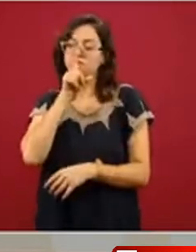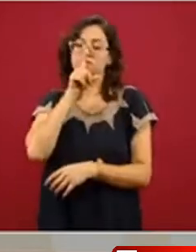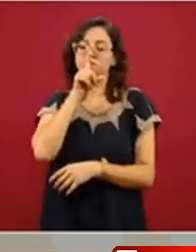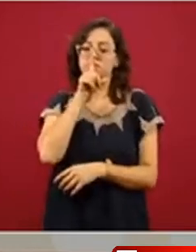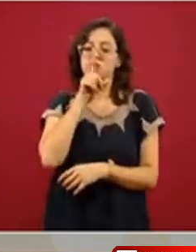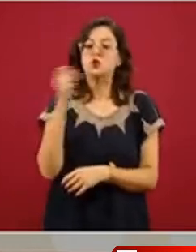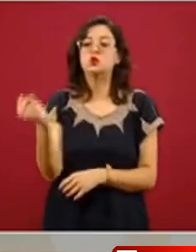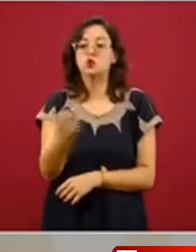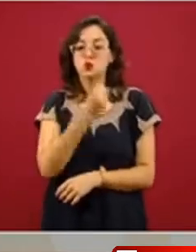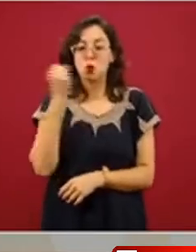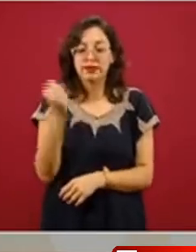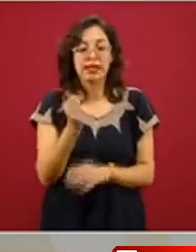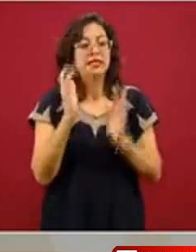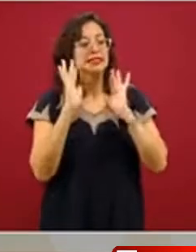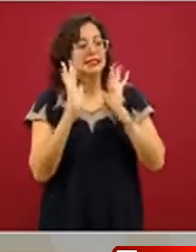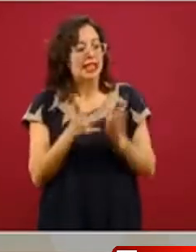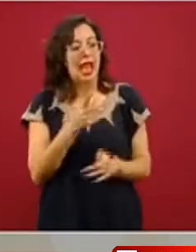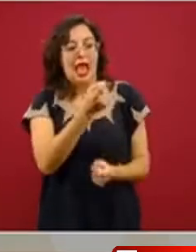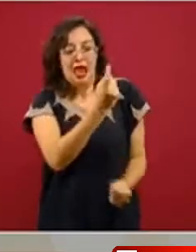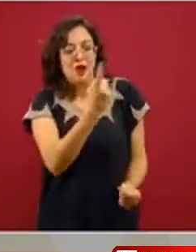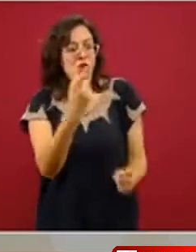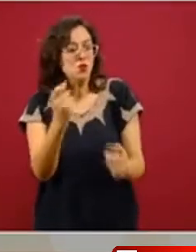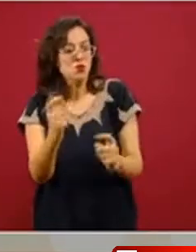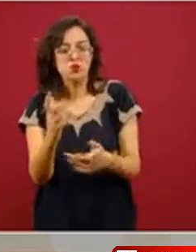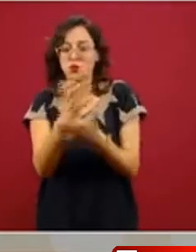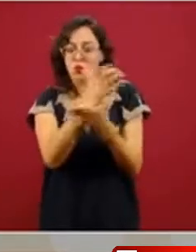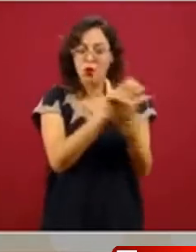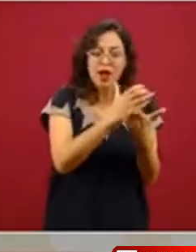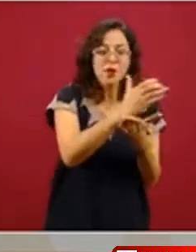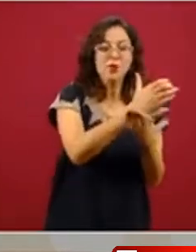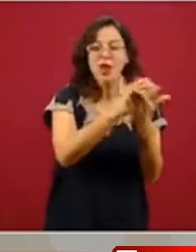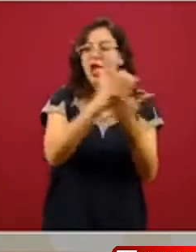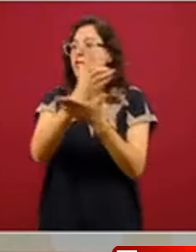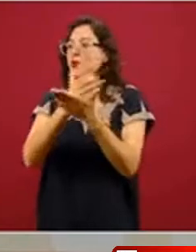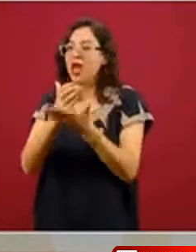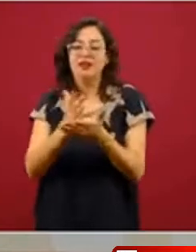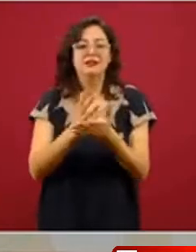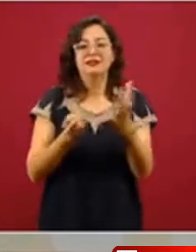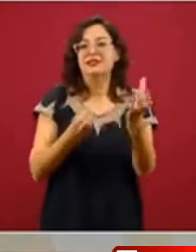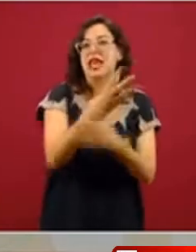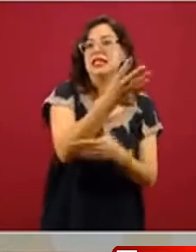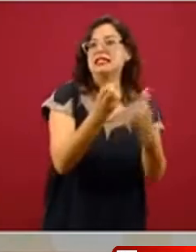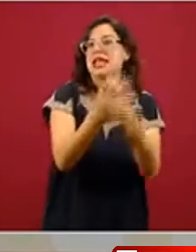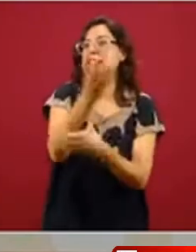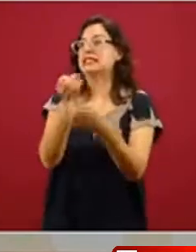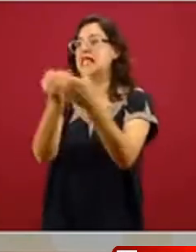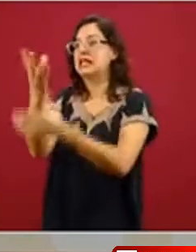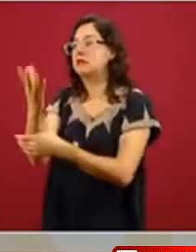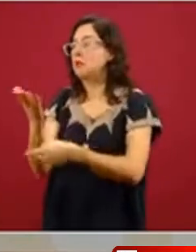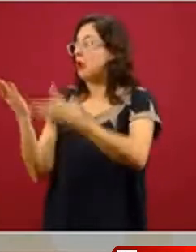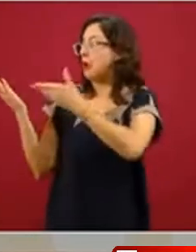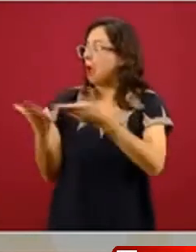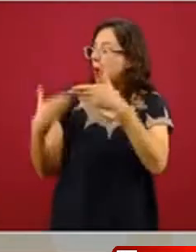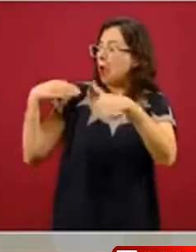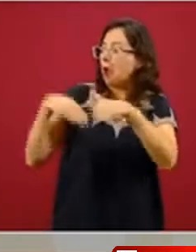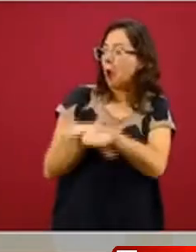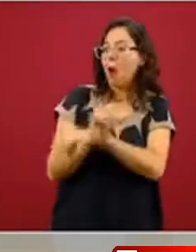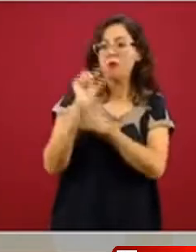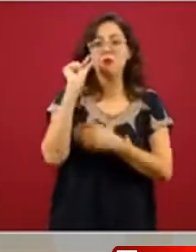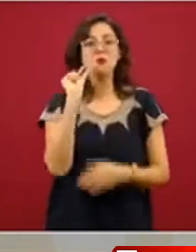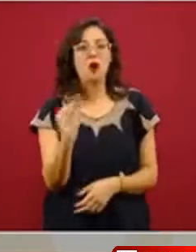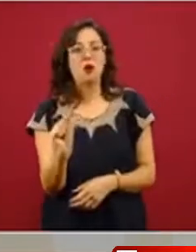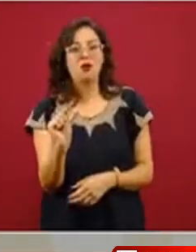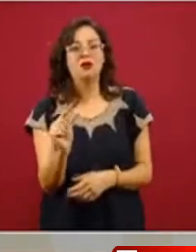porque se están yendo de alta a sus casas más personas de las que entran. Y eso es un signo muy alentador